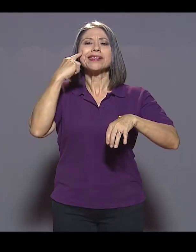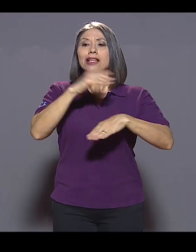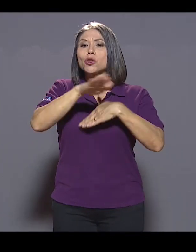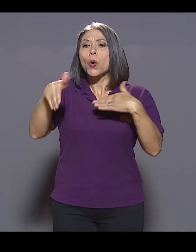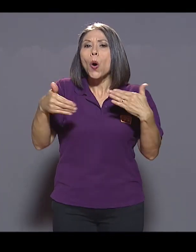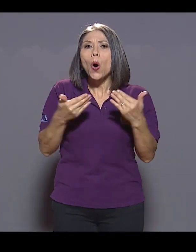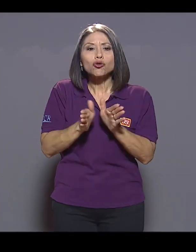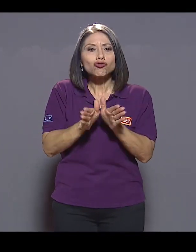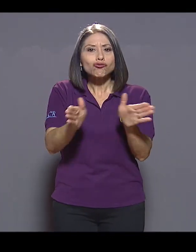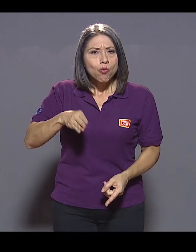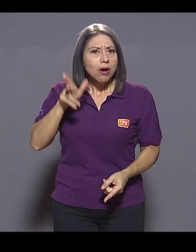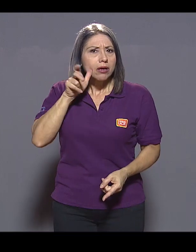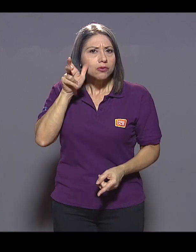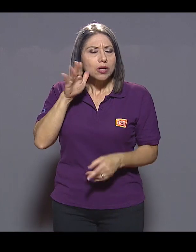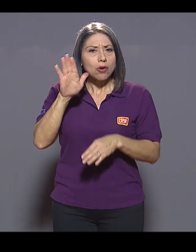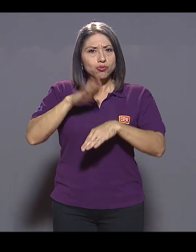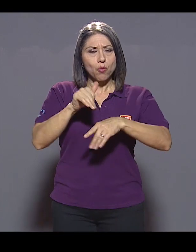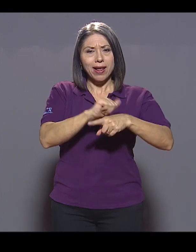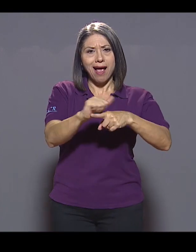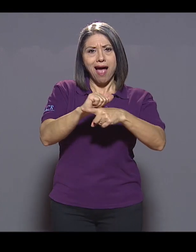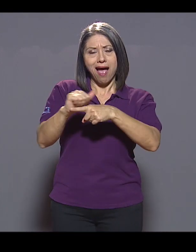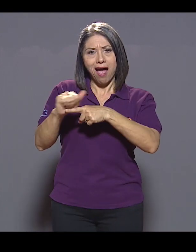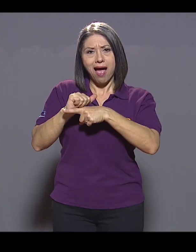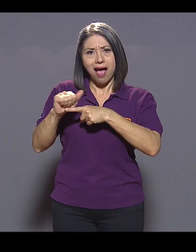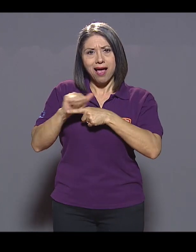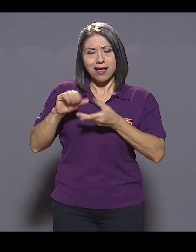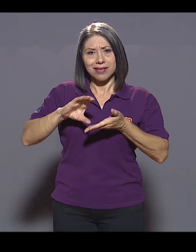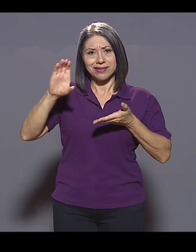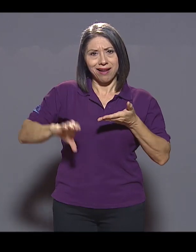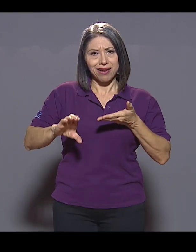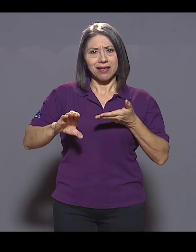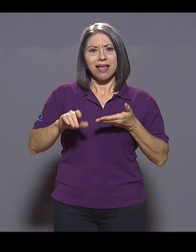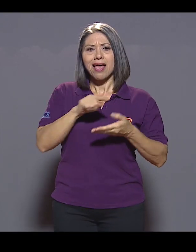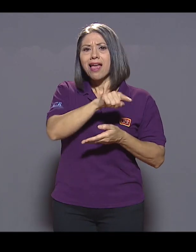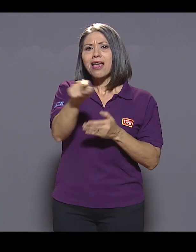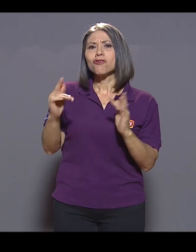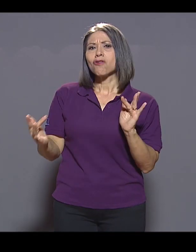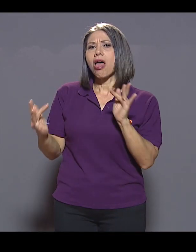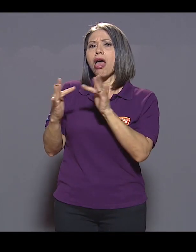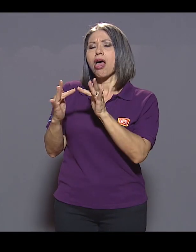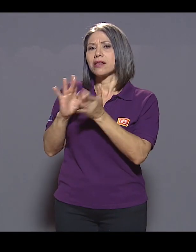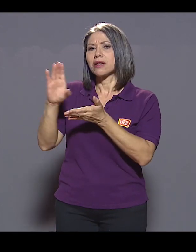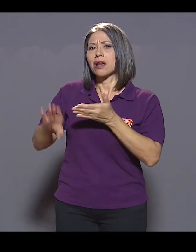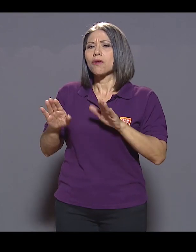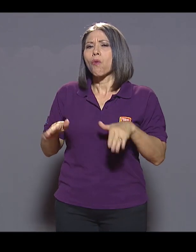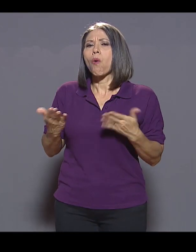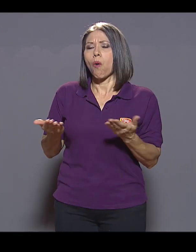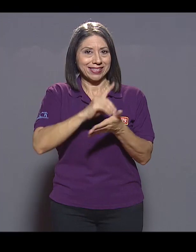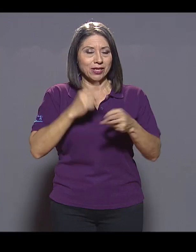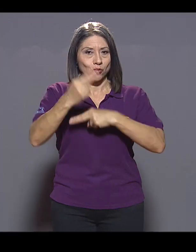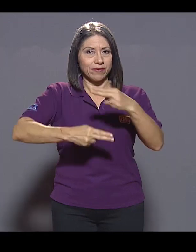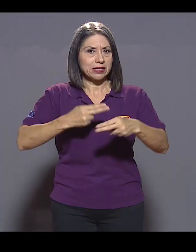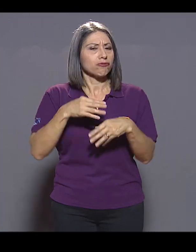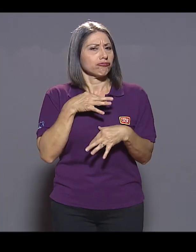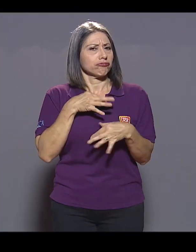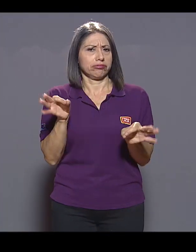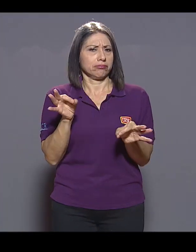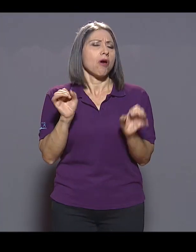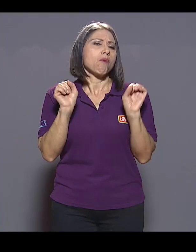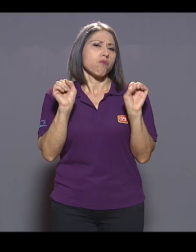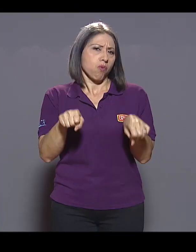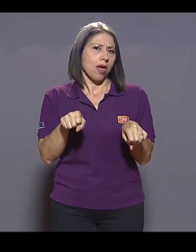le interesaría que abordemos acá en el programa, qué dudas tiene, y nosotros por supuesto haremos lo propio por llevarle ese contenido de calidad para que